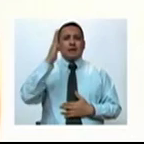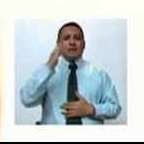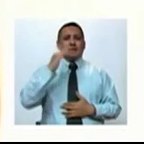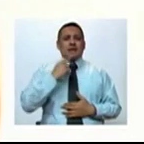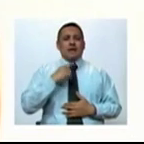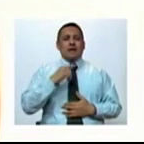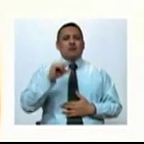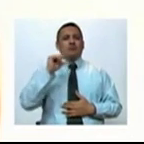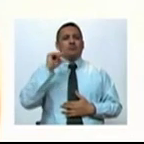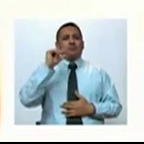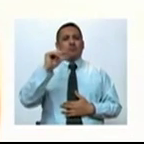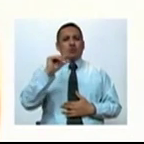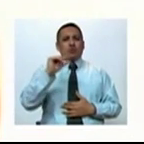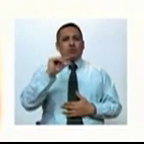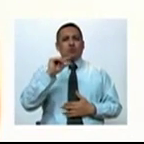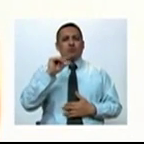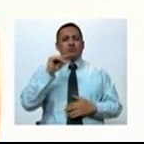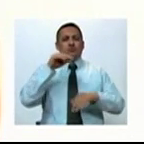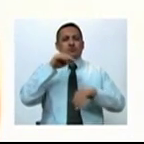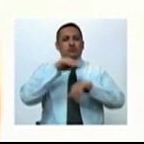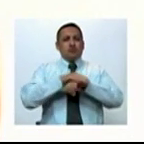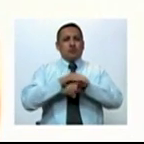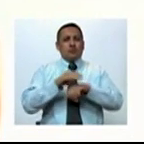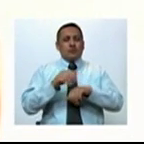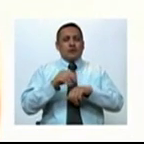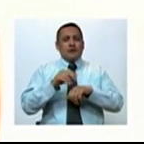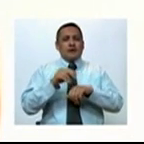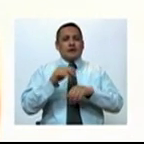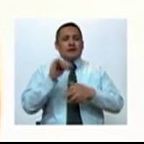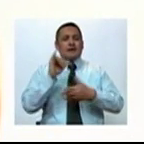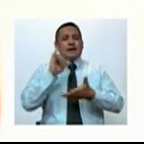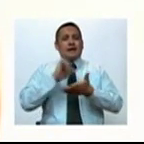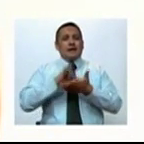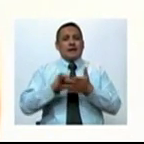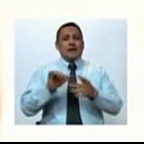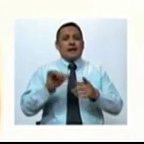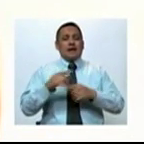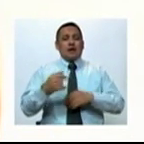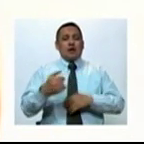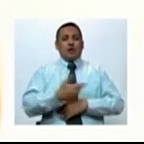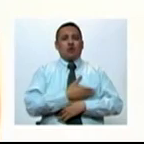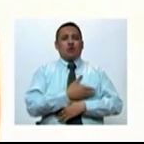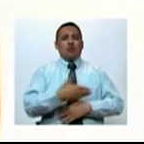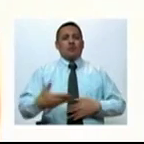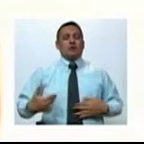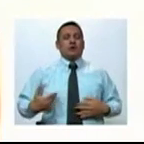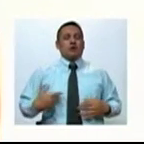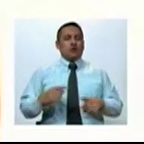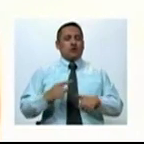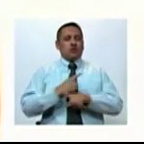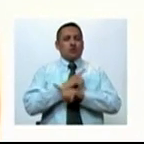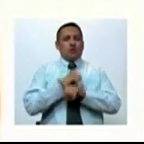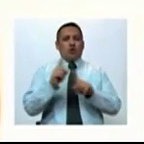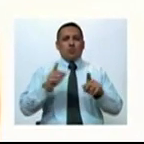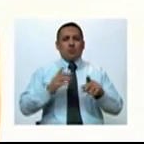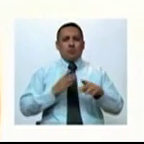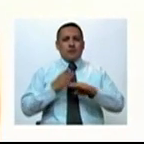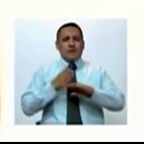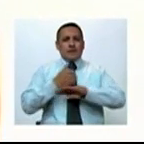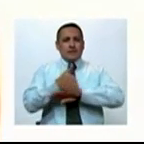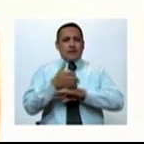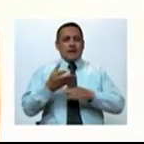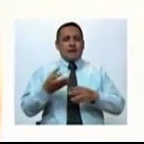establece que hay un mínimo sobre el cual el Estado no